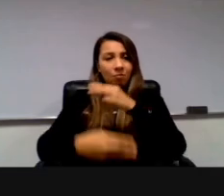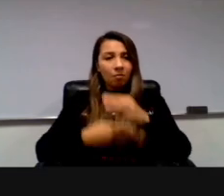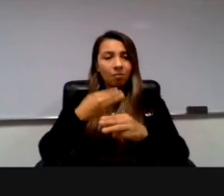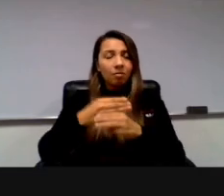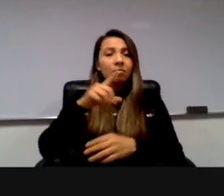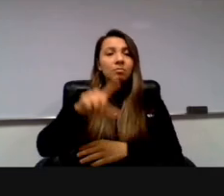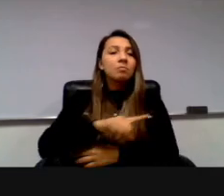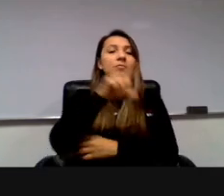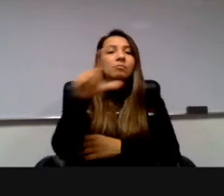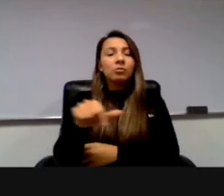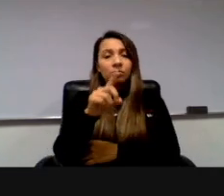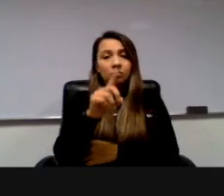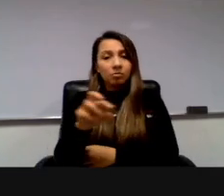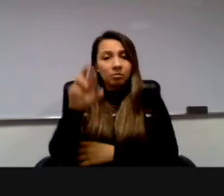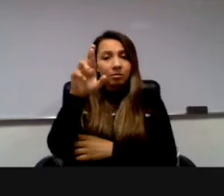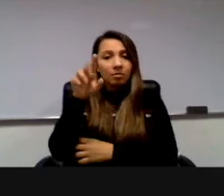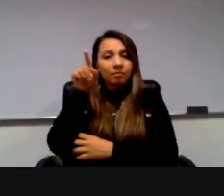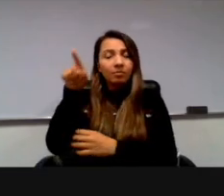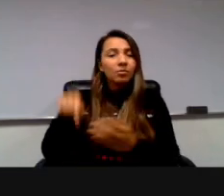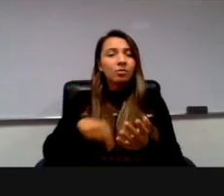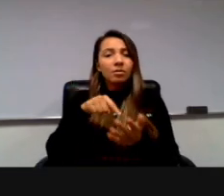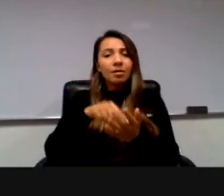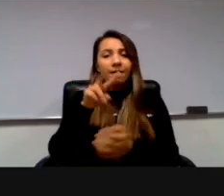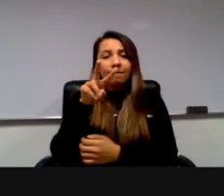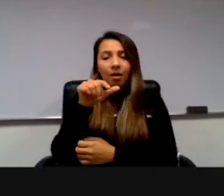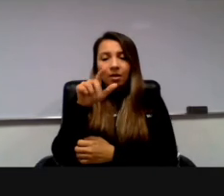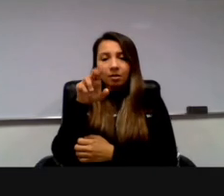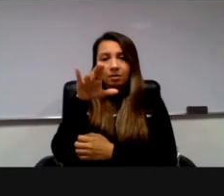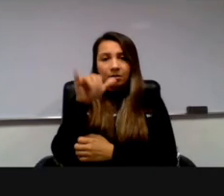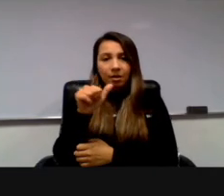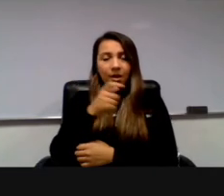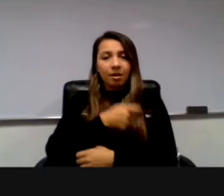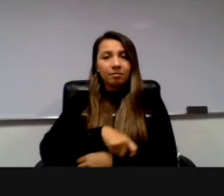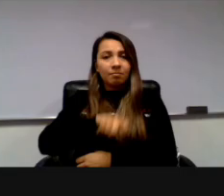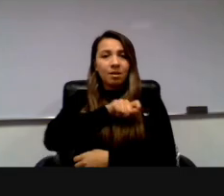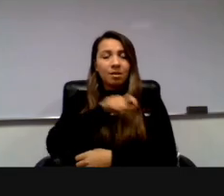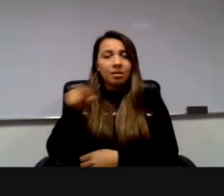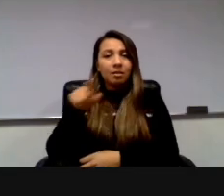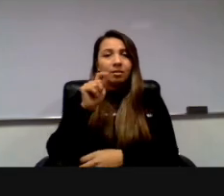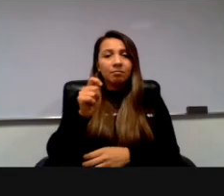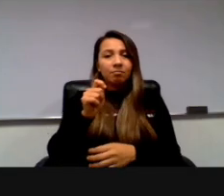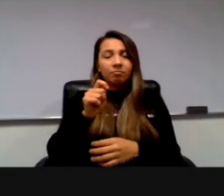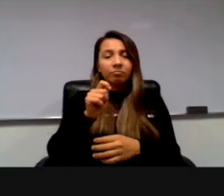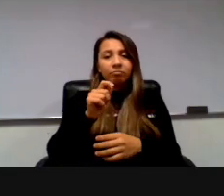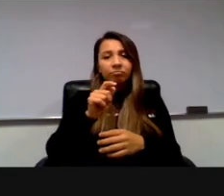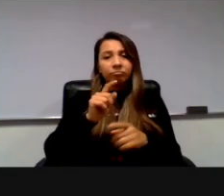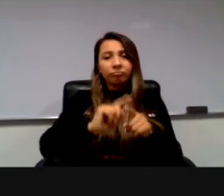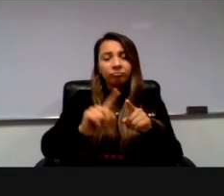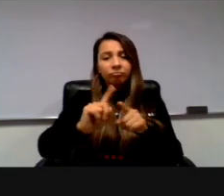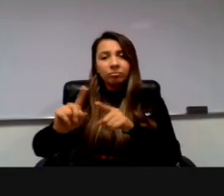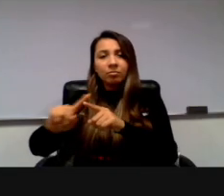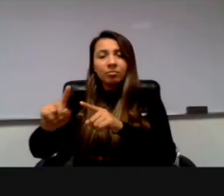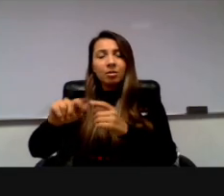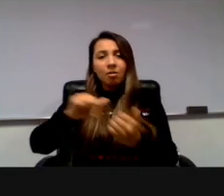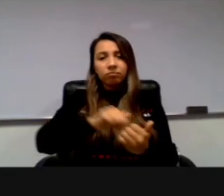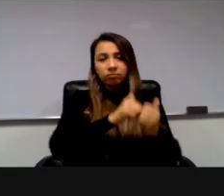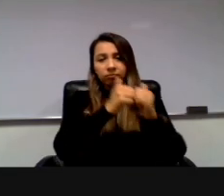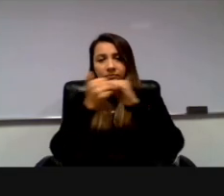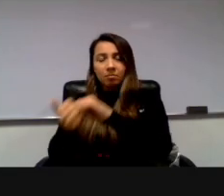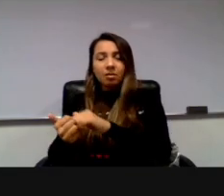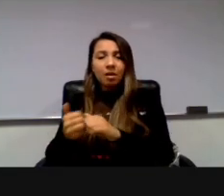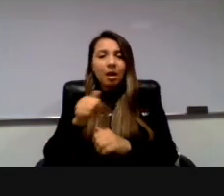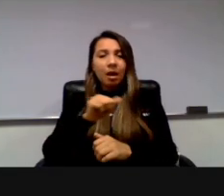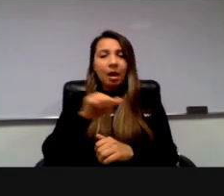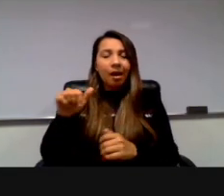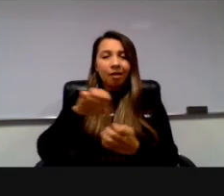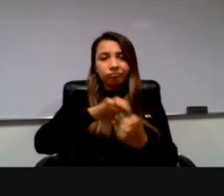Universidad de Valencia, España, en el Instituto Canaviles de Biodiversidad y Biología Evolutiva, en donde estudió la genómica